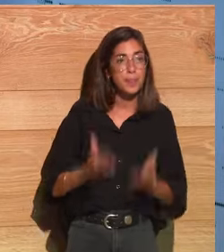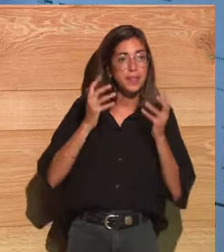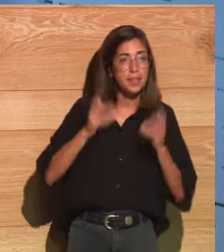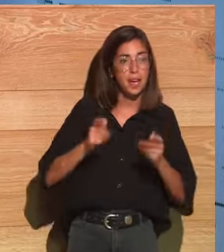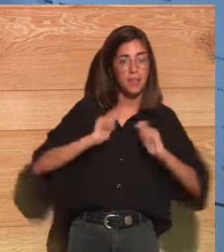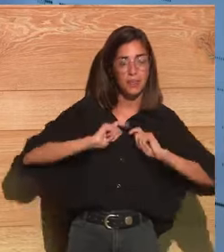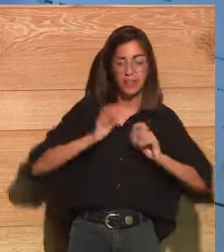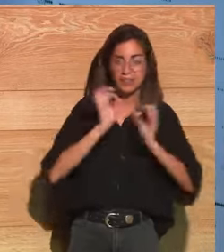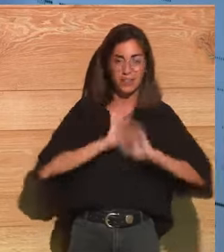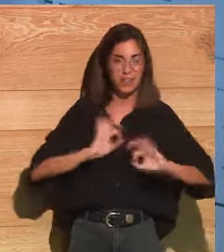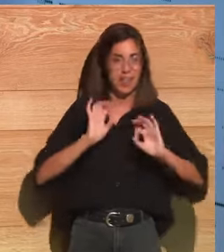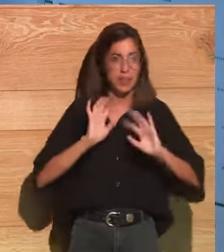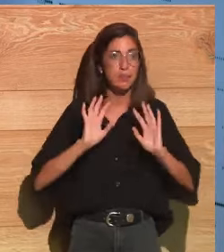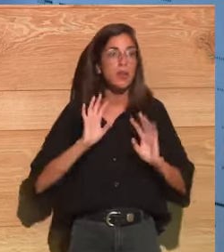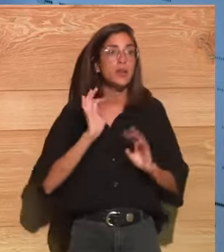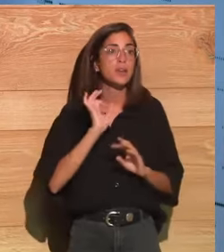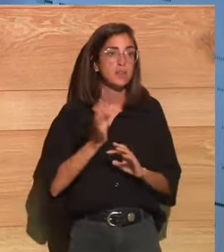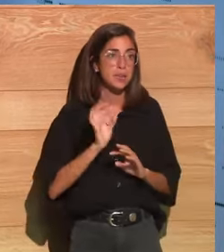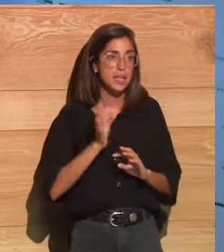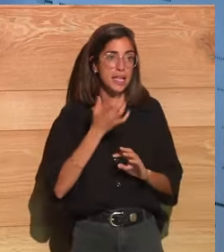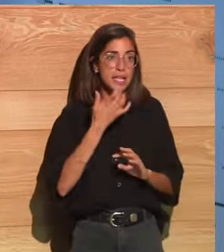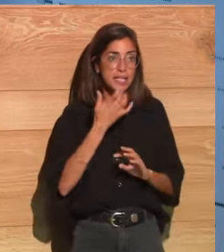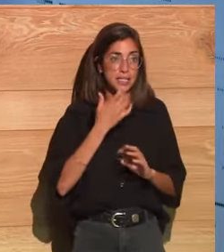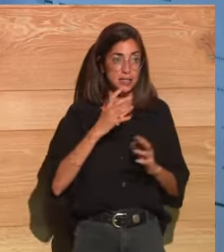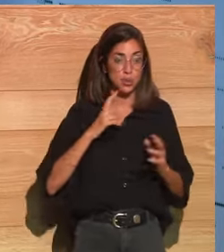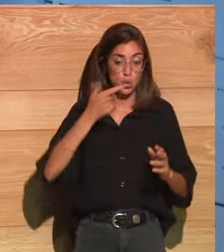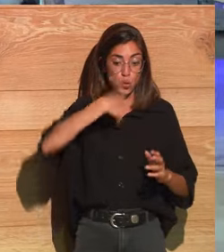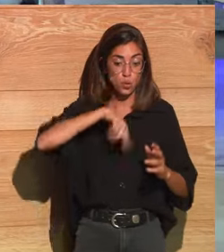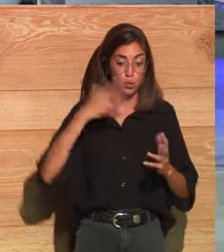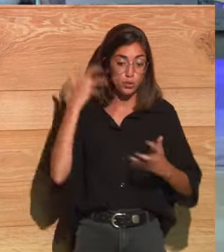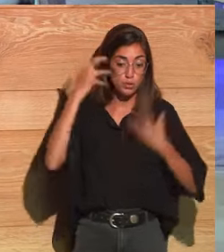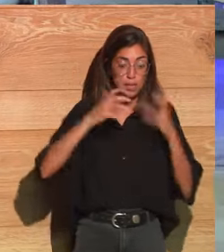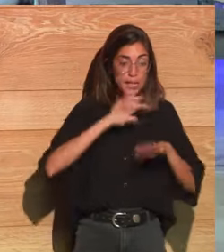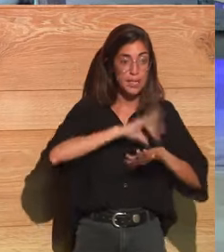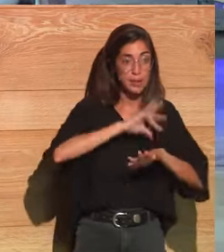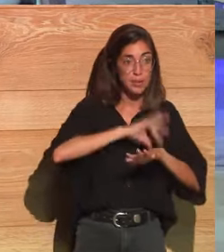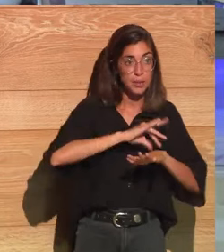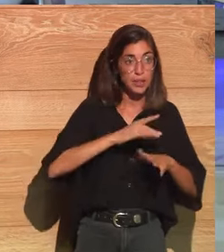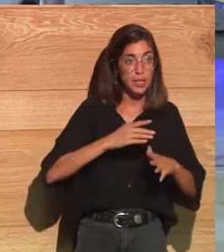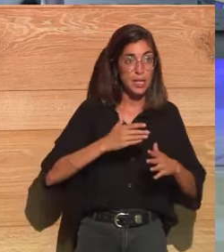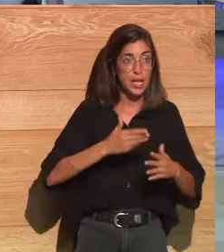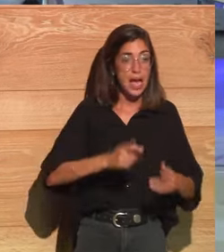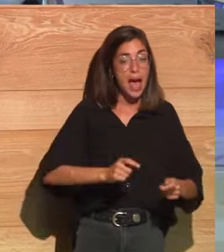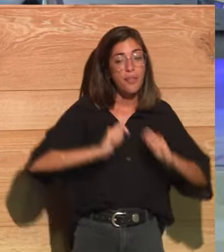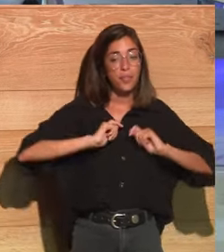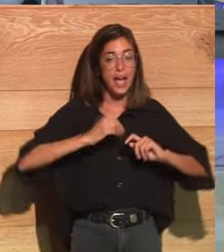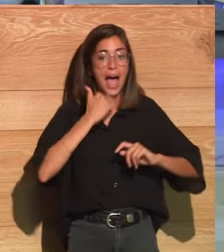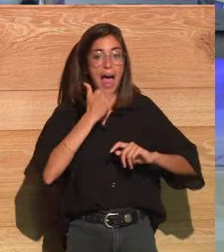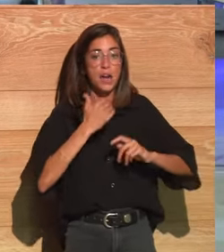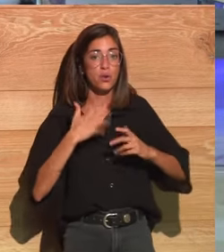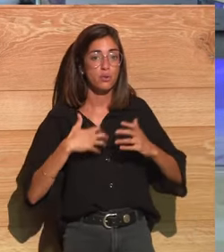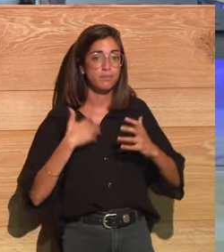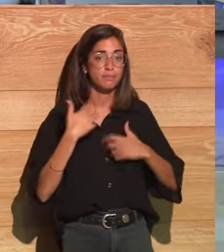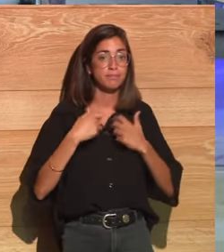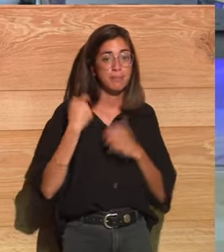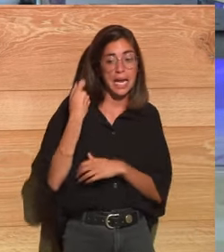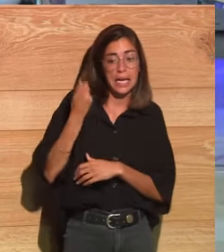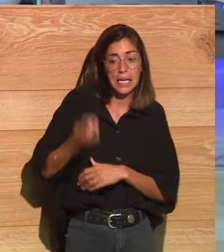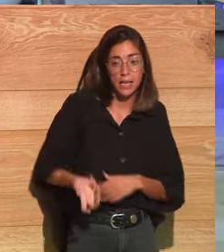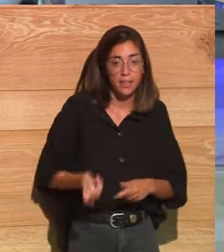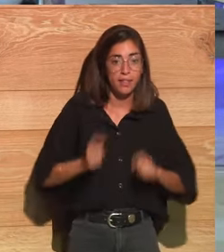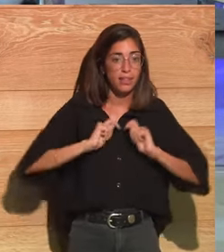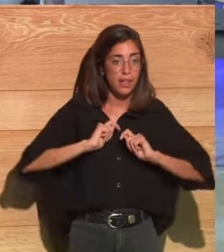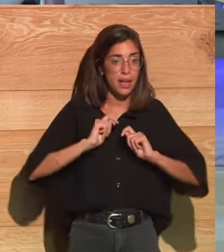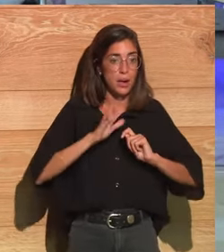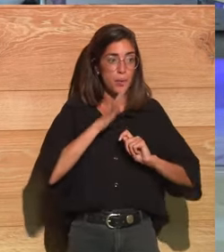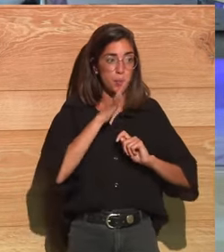Sí que es verdad que es la única especie que hasta de la enfermedad puede sacar, sí, una experiencia trascendental y enriquecer, ¿vale? Eso es otro malabarismo, ajá, de nuestra especie,